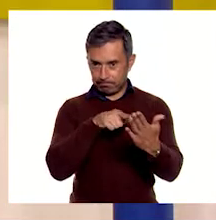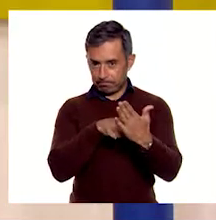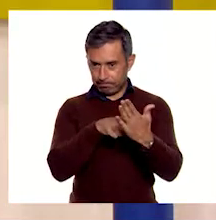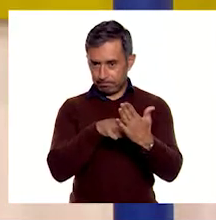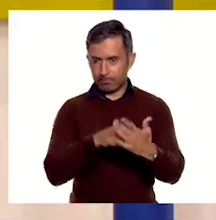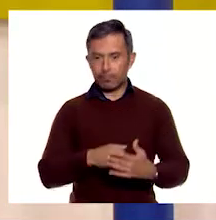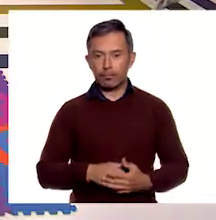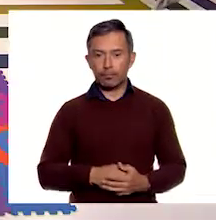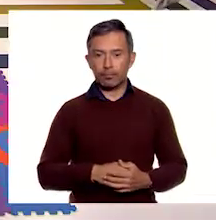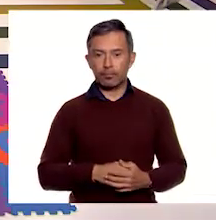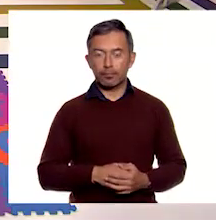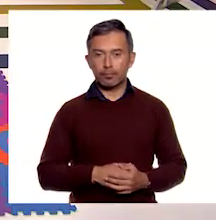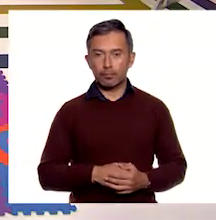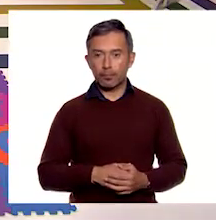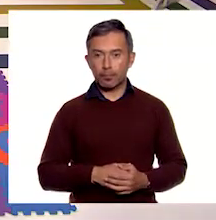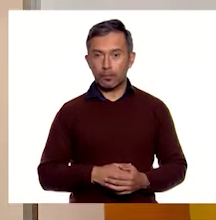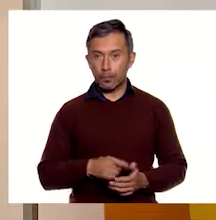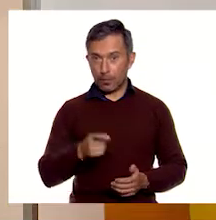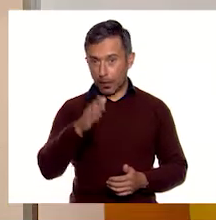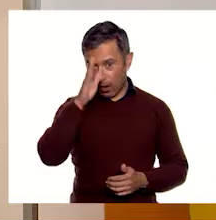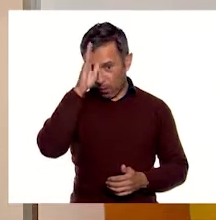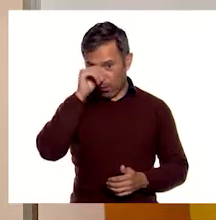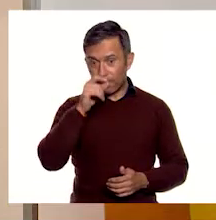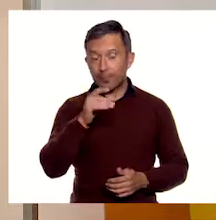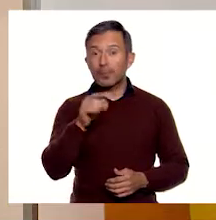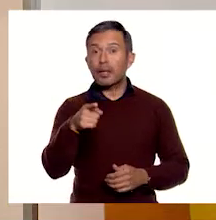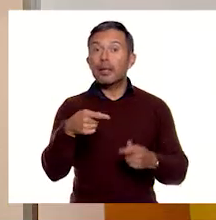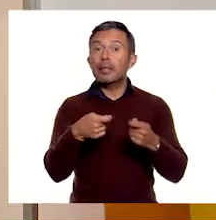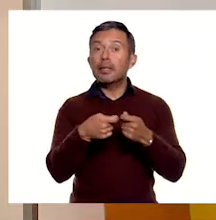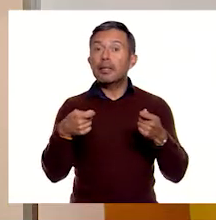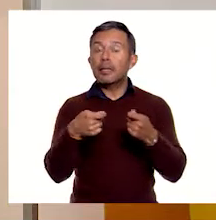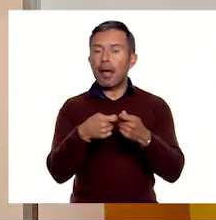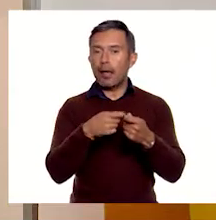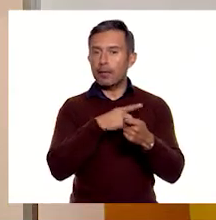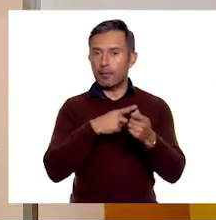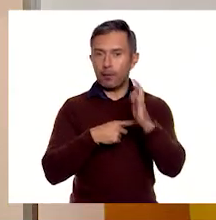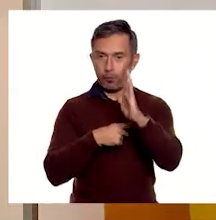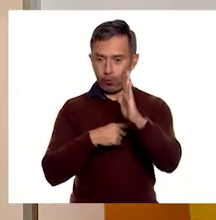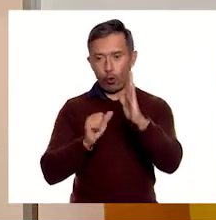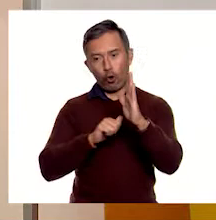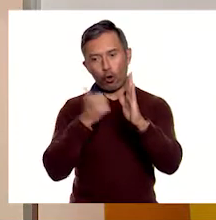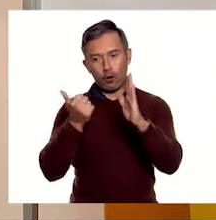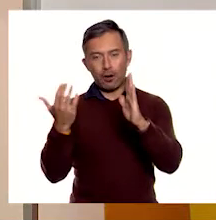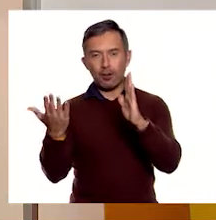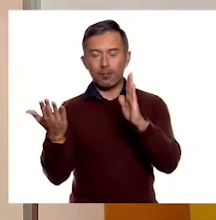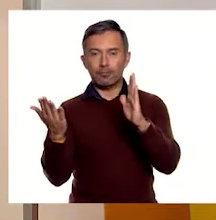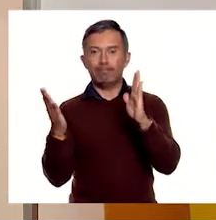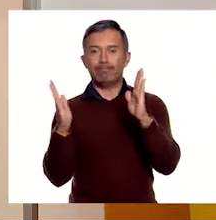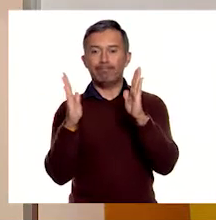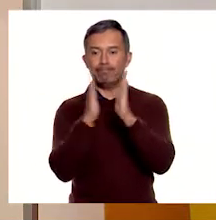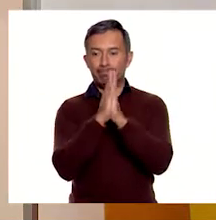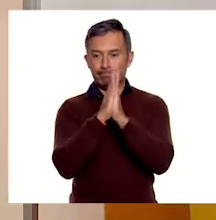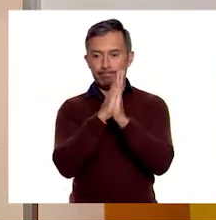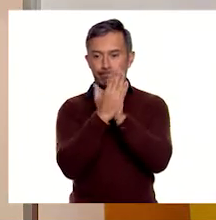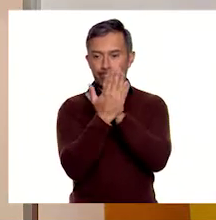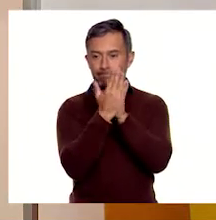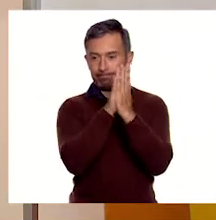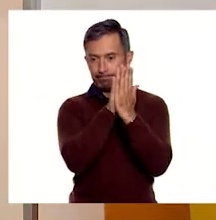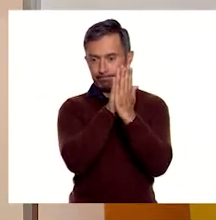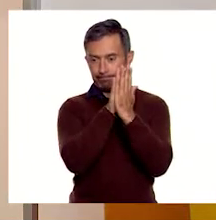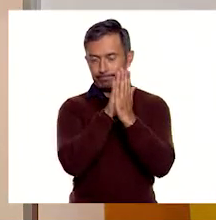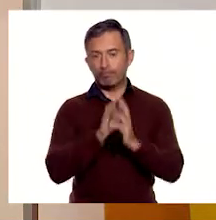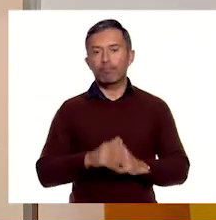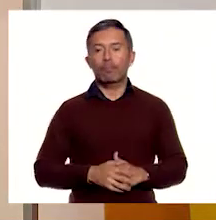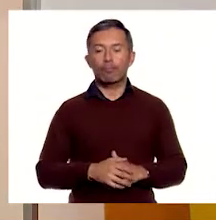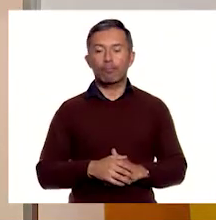Recuerden. A ver, el que hagamos con la liga tiene que quedar una imagen volteada y la otra al derecho. Hay que... Ya